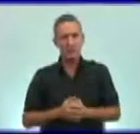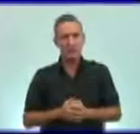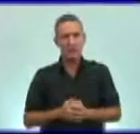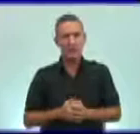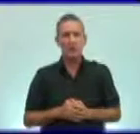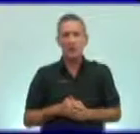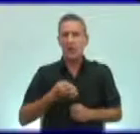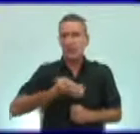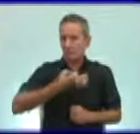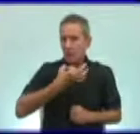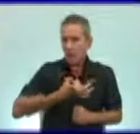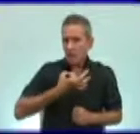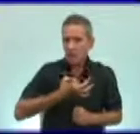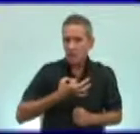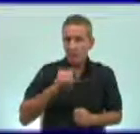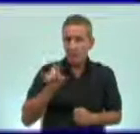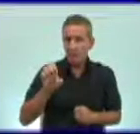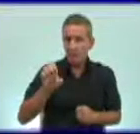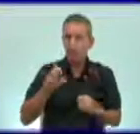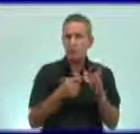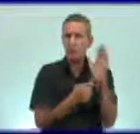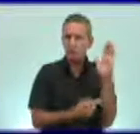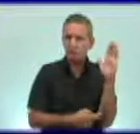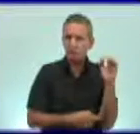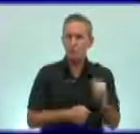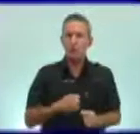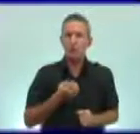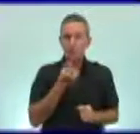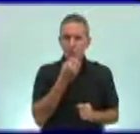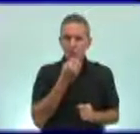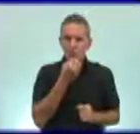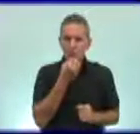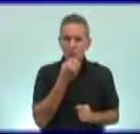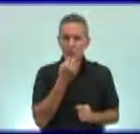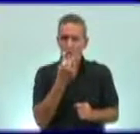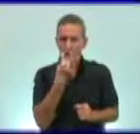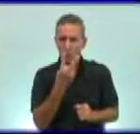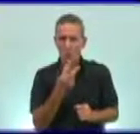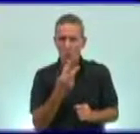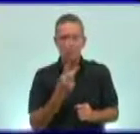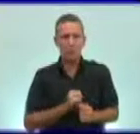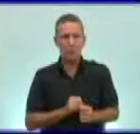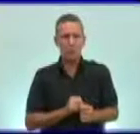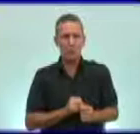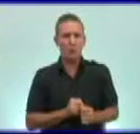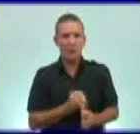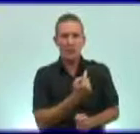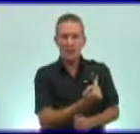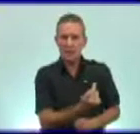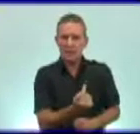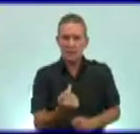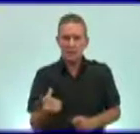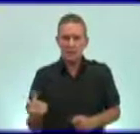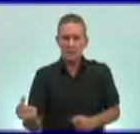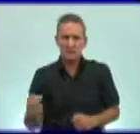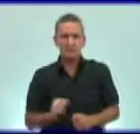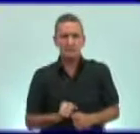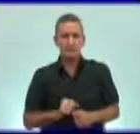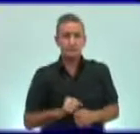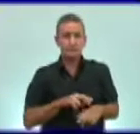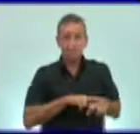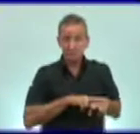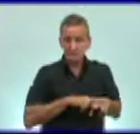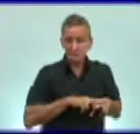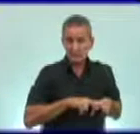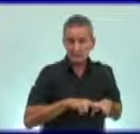elementos, podemos entonces incursionar en los hechos. ¿Qué ocurrió un 4 de enero de